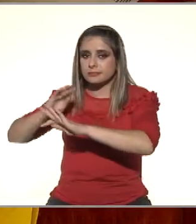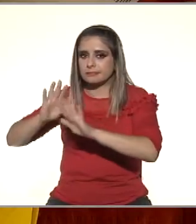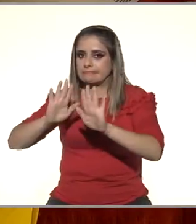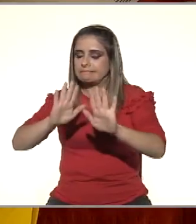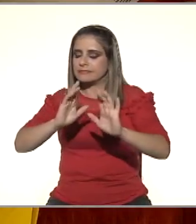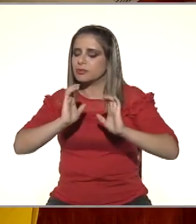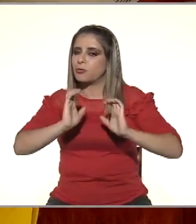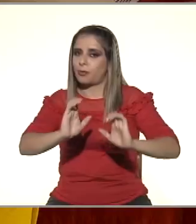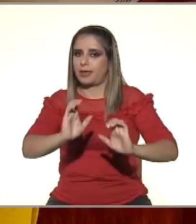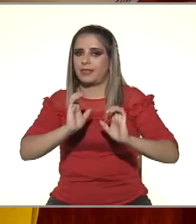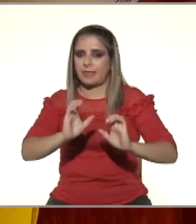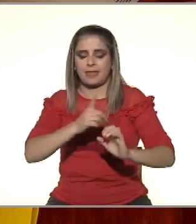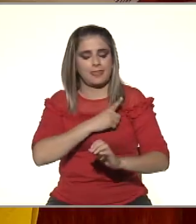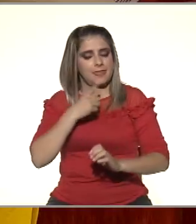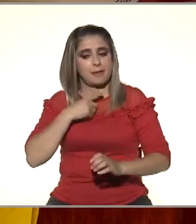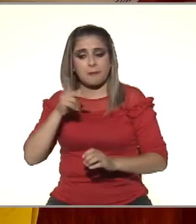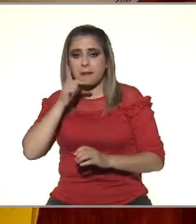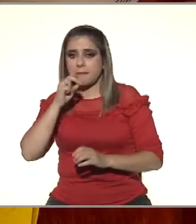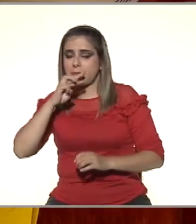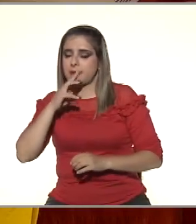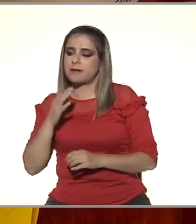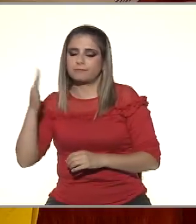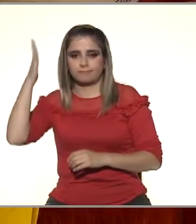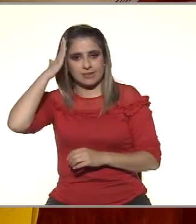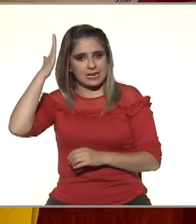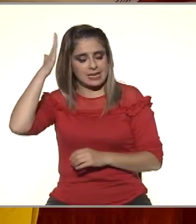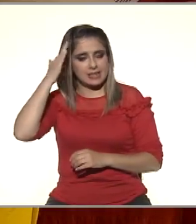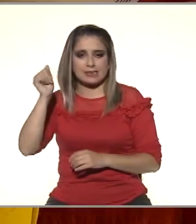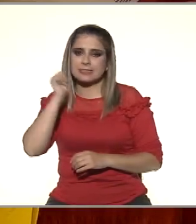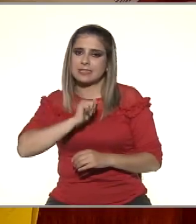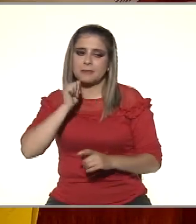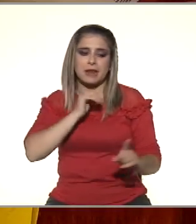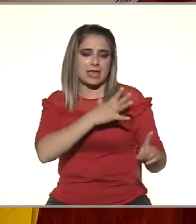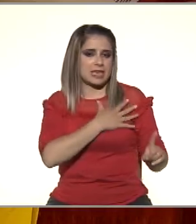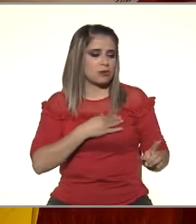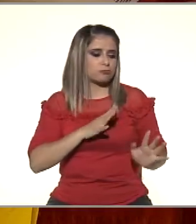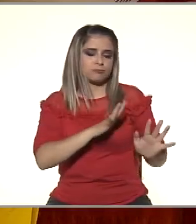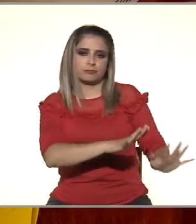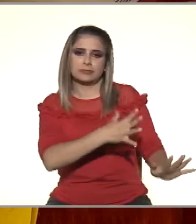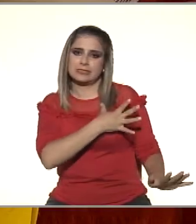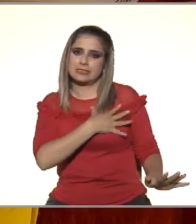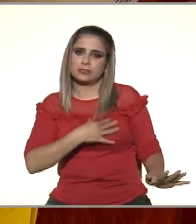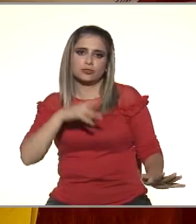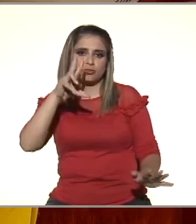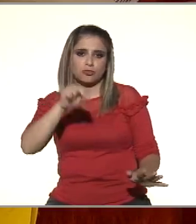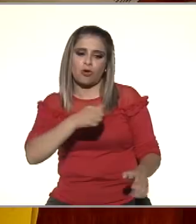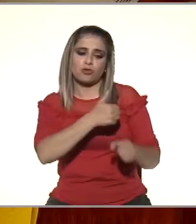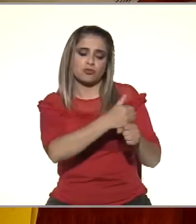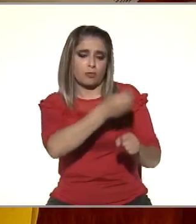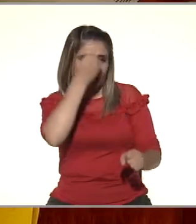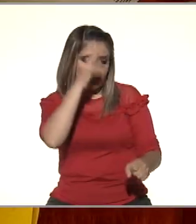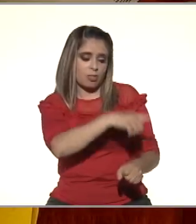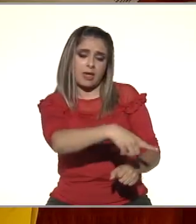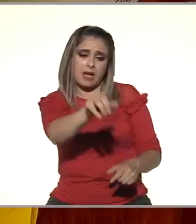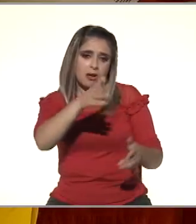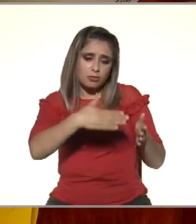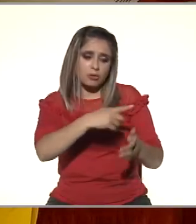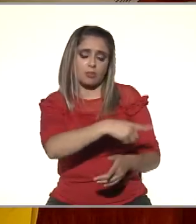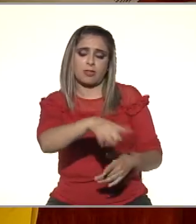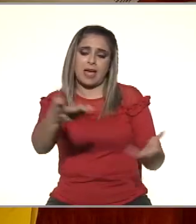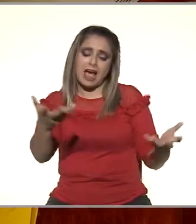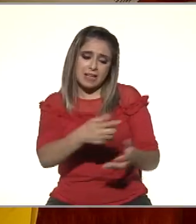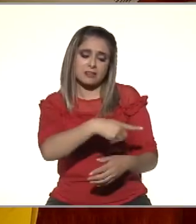estos sistemas y esta jerarquía y que los hijos permanezcan como los hijos. A los hijos no les toca, por eso interrumpía yo, Eduardo, porque me